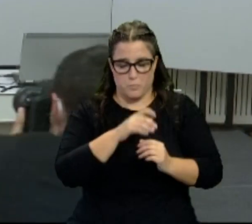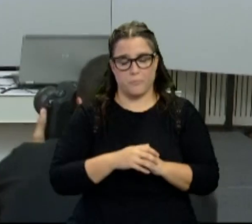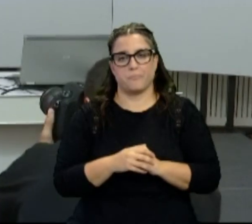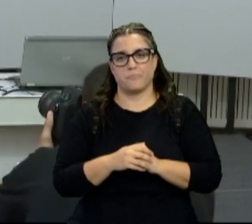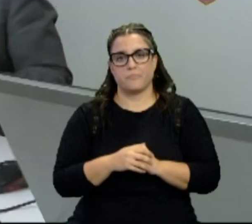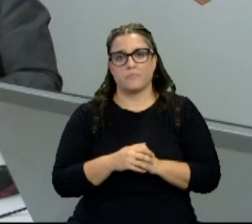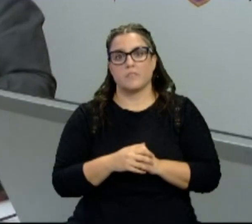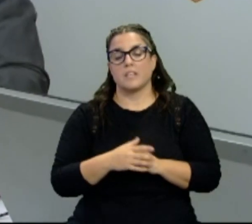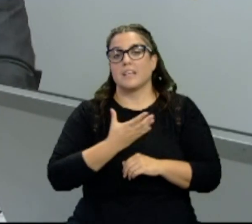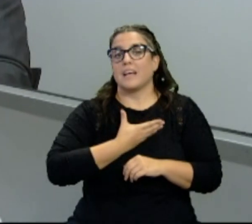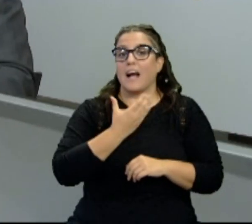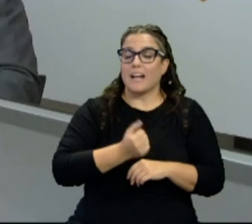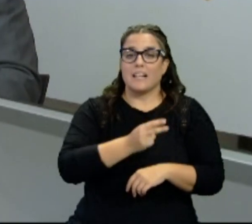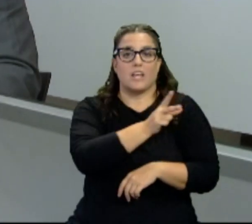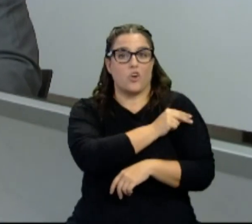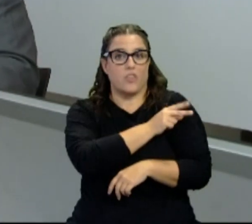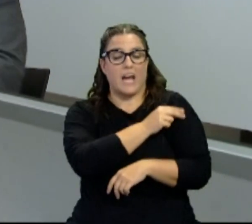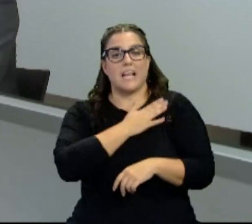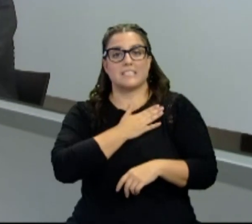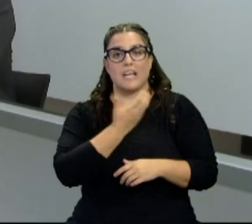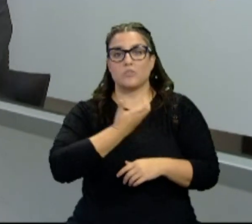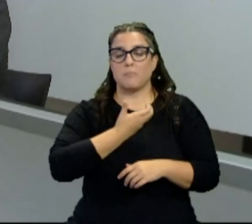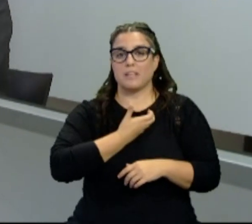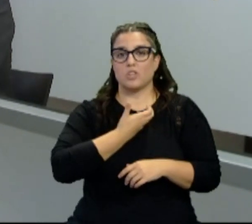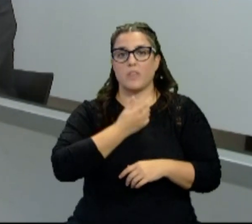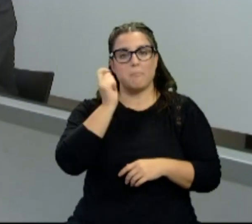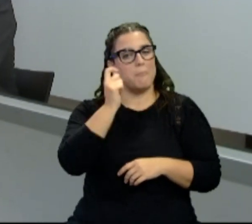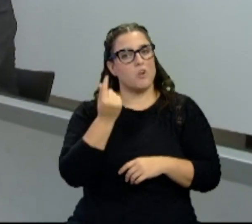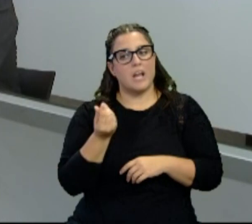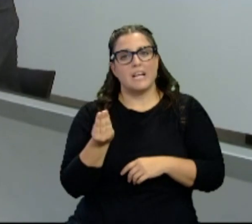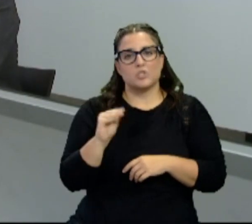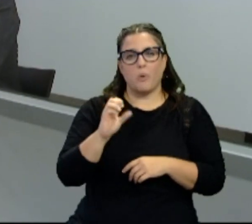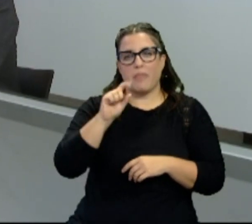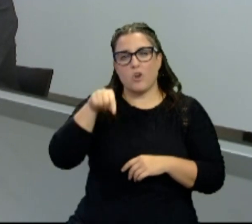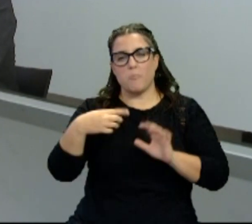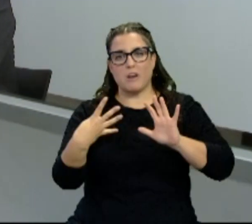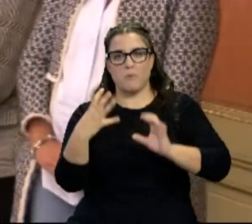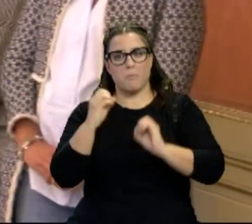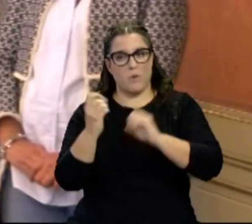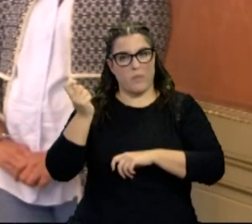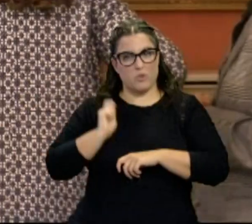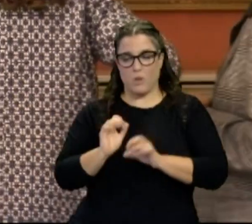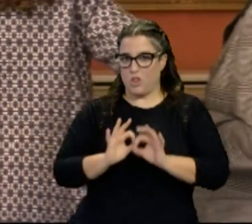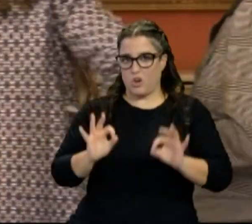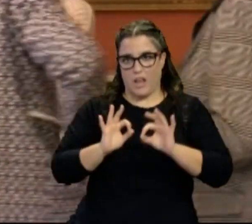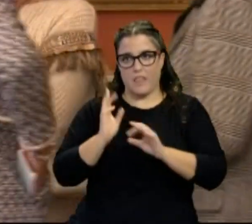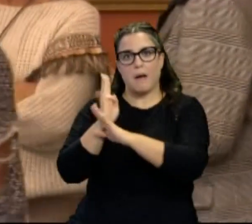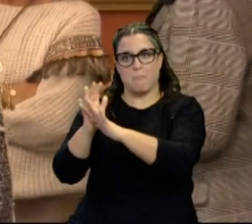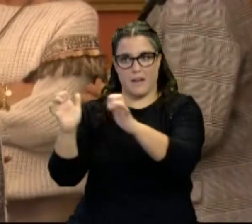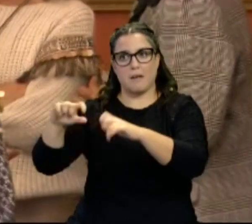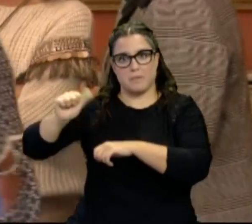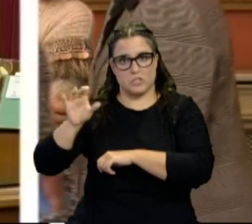que ni el alcalde ni los concejales del Ayuntamiento de Pamplona se subirán el sueldo el 0,9% el año que viene, como sí va a hacer el Parlamento de